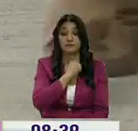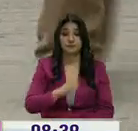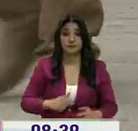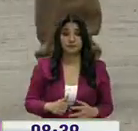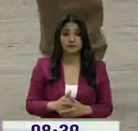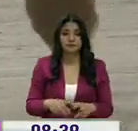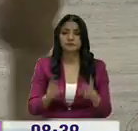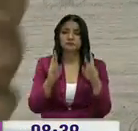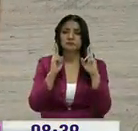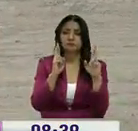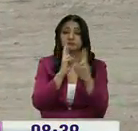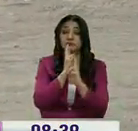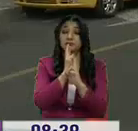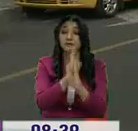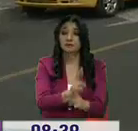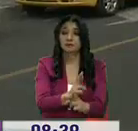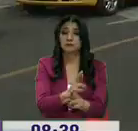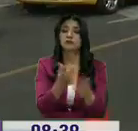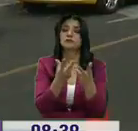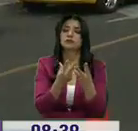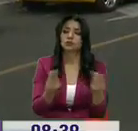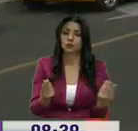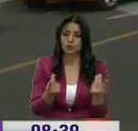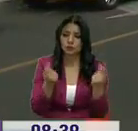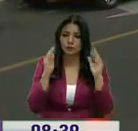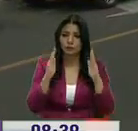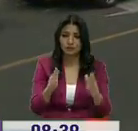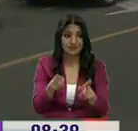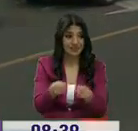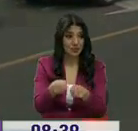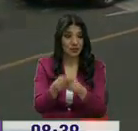transeúntes. Esperan que la respuesta a su solicitud sea inmediata, como lo fue para la reparación de la